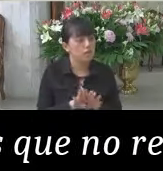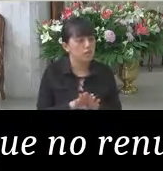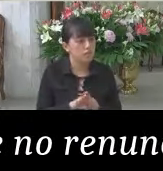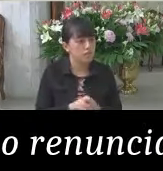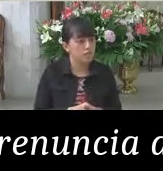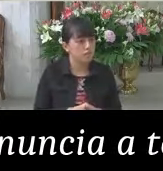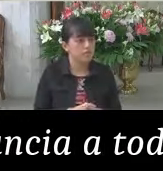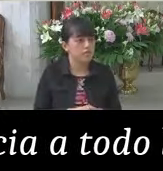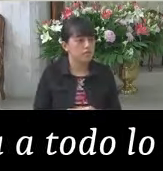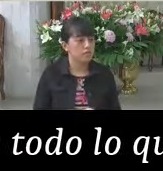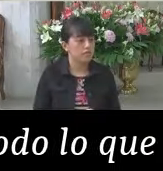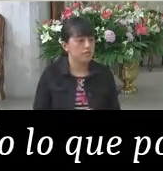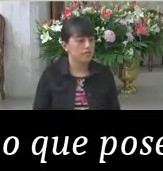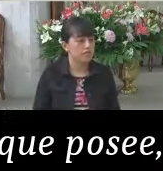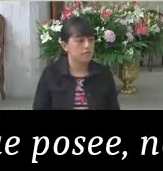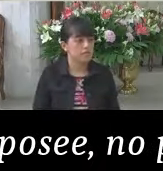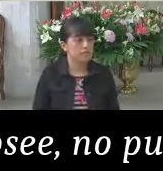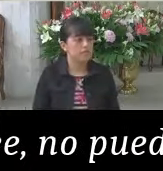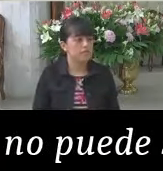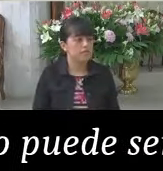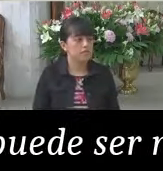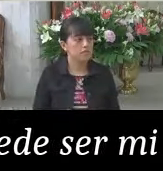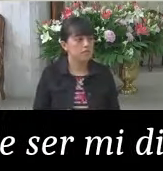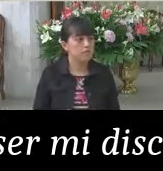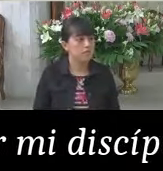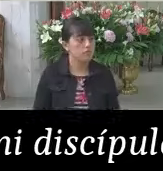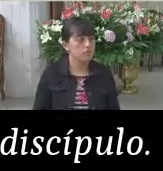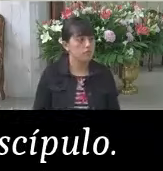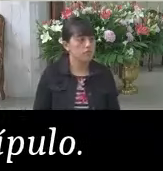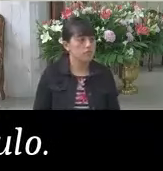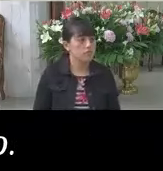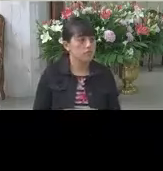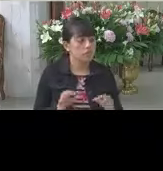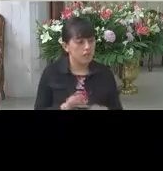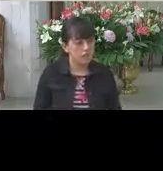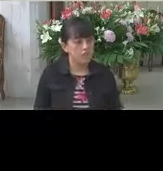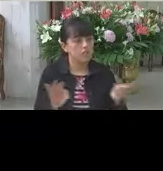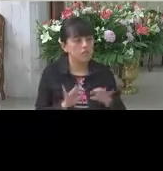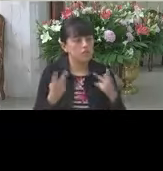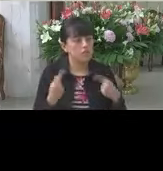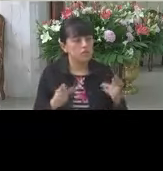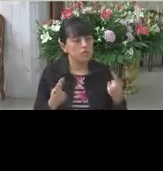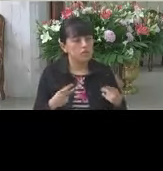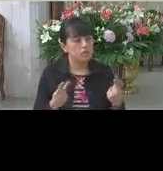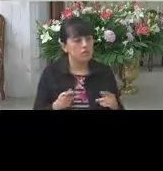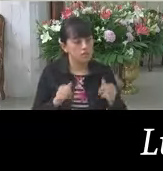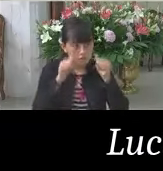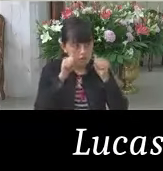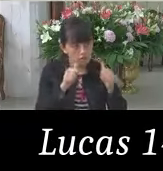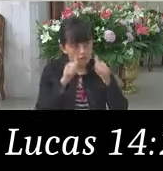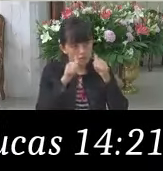20,000 así pues cualquiera de vosotros no renuncia a todo lo que posee no puede